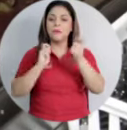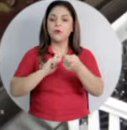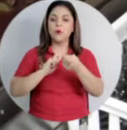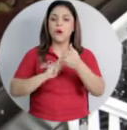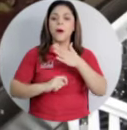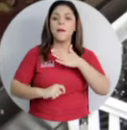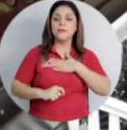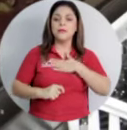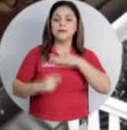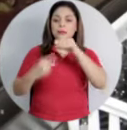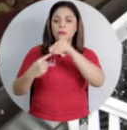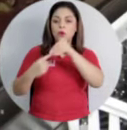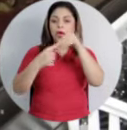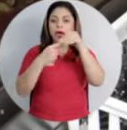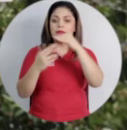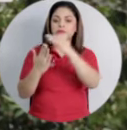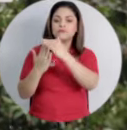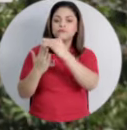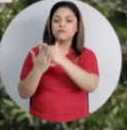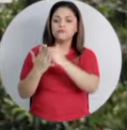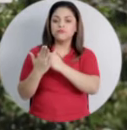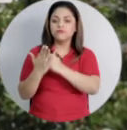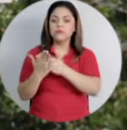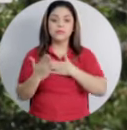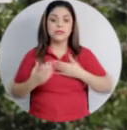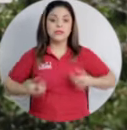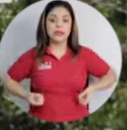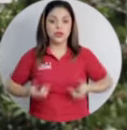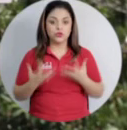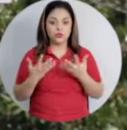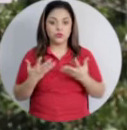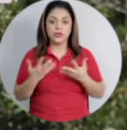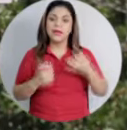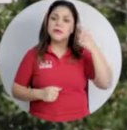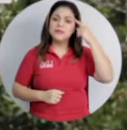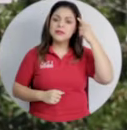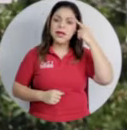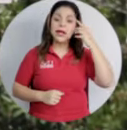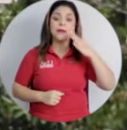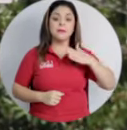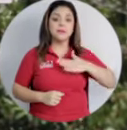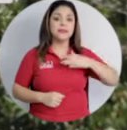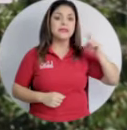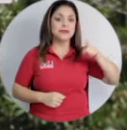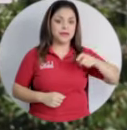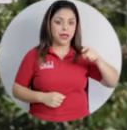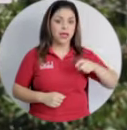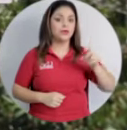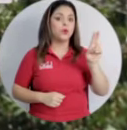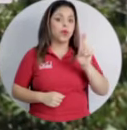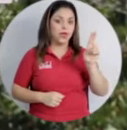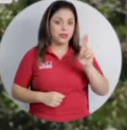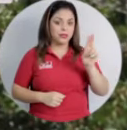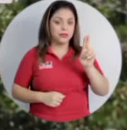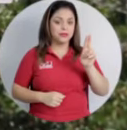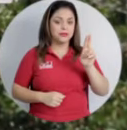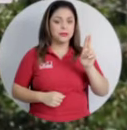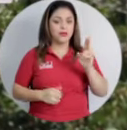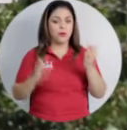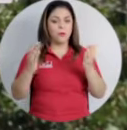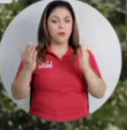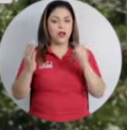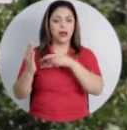Y esa jerarquía de gastos los expreso muchas veces entre mi necesidad real, las urgentes, las imprescindibles, a lo que son